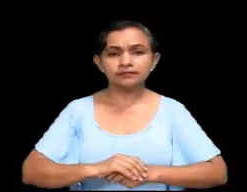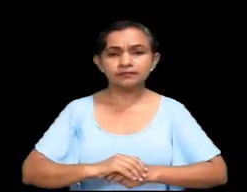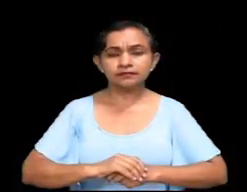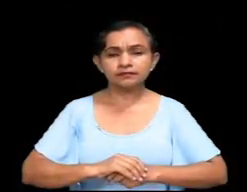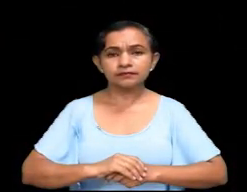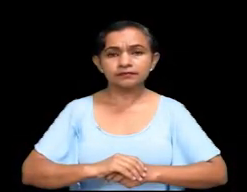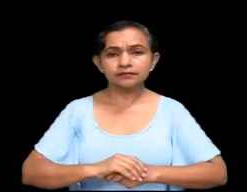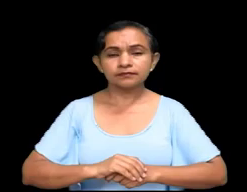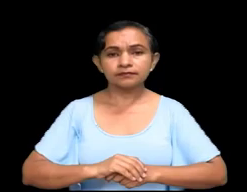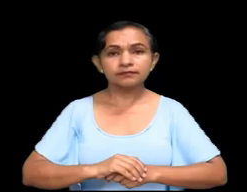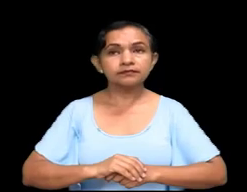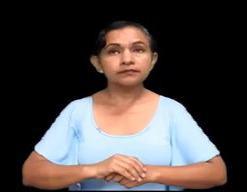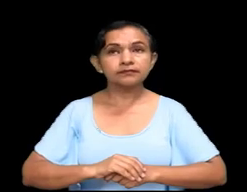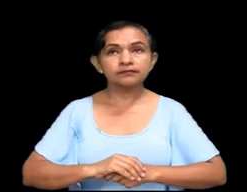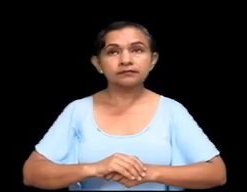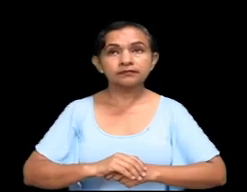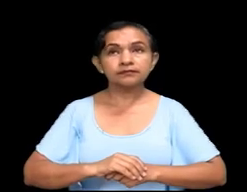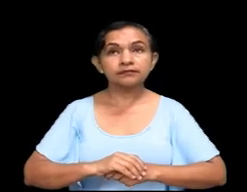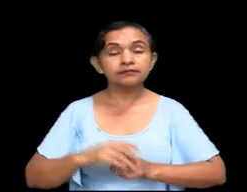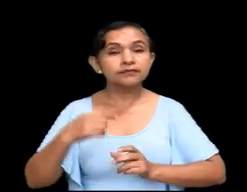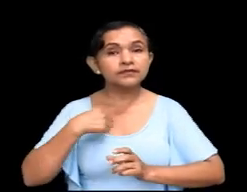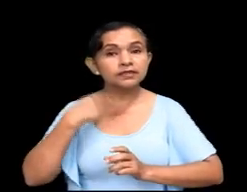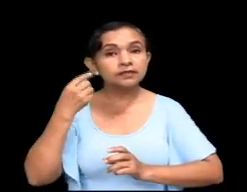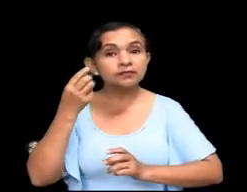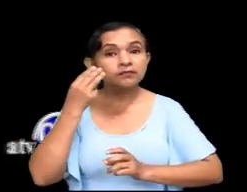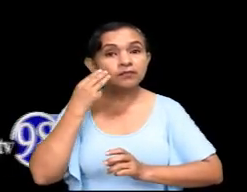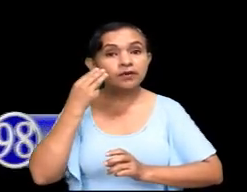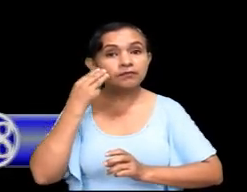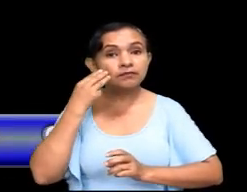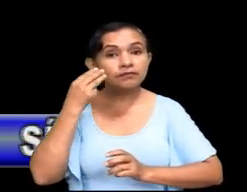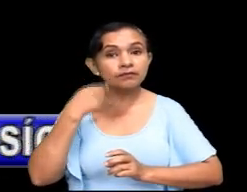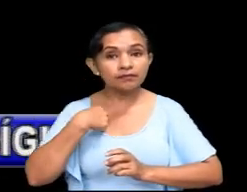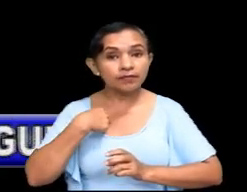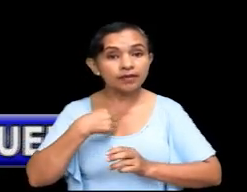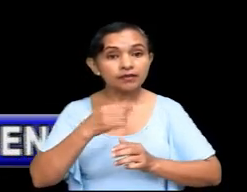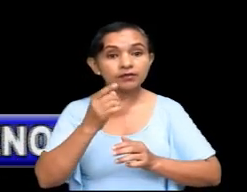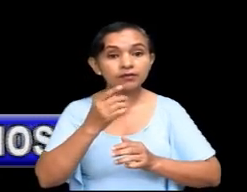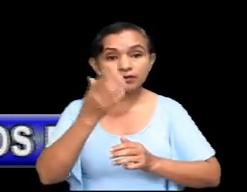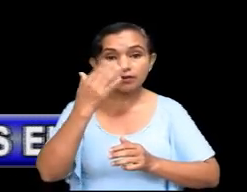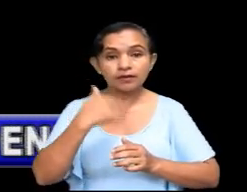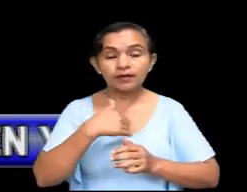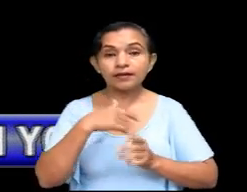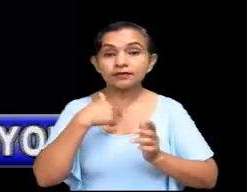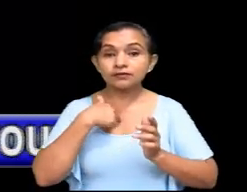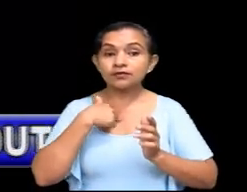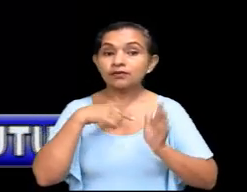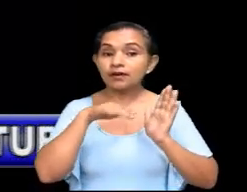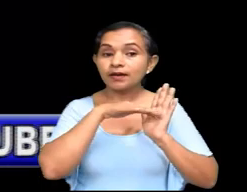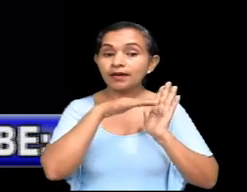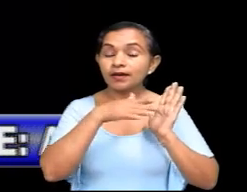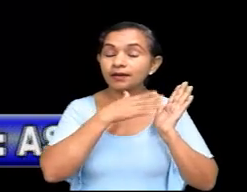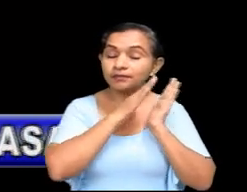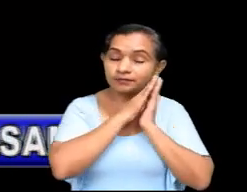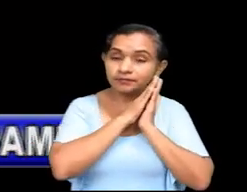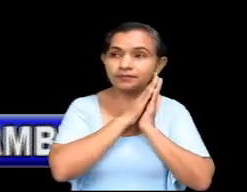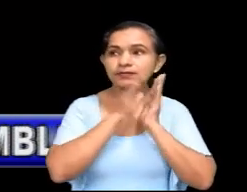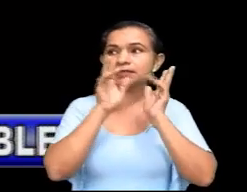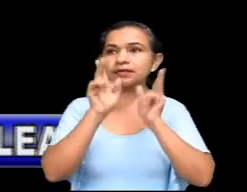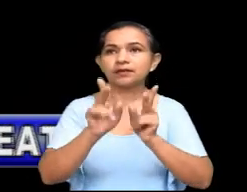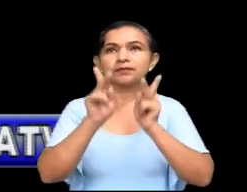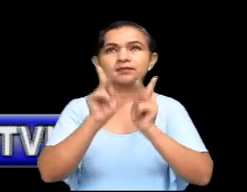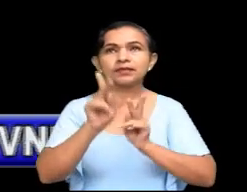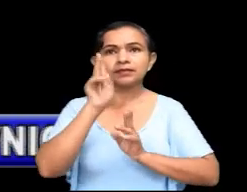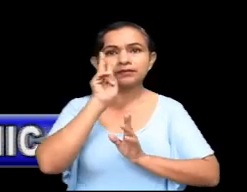¡Mamá! ¡Voy a ir a misa! ¡Yo también! ¡A mi sabrosa cama! Usuarios de las redes